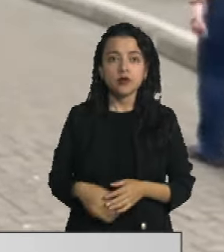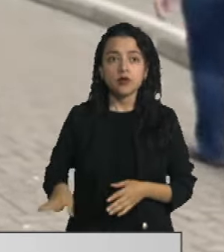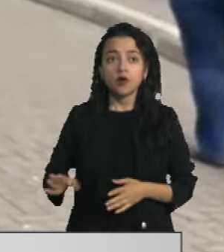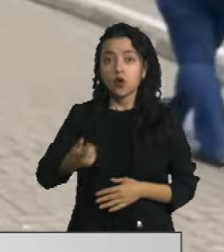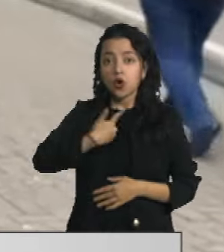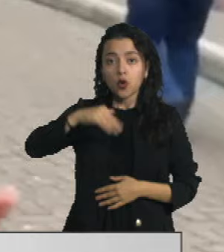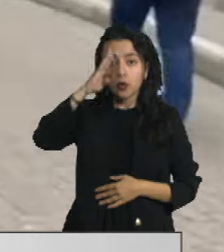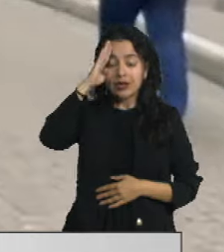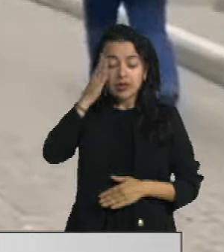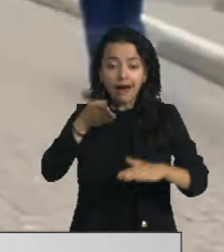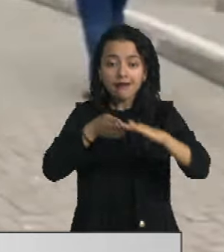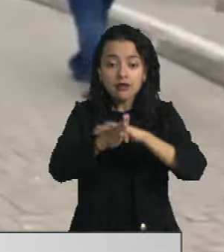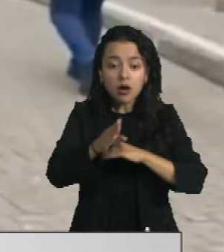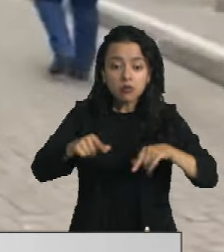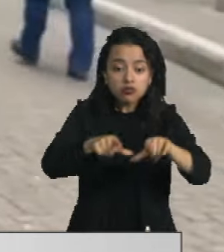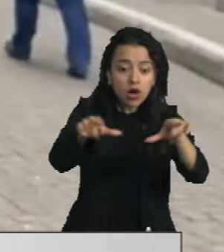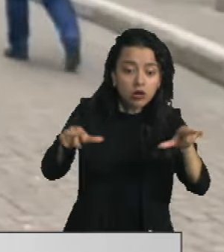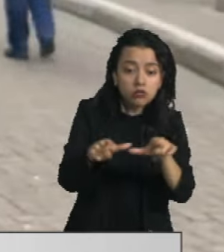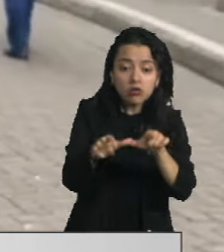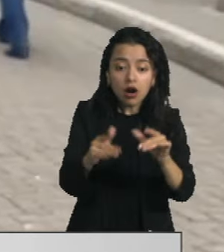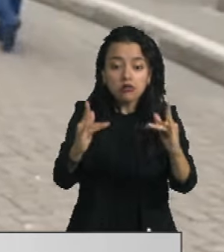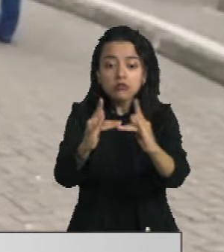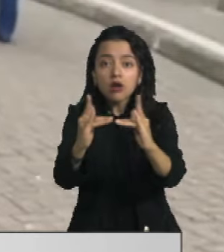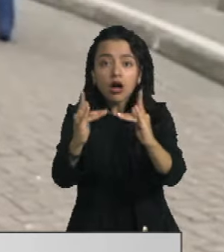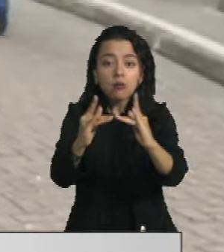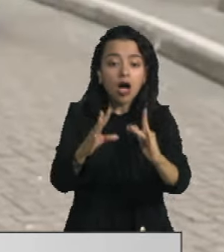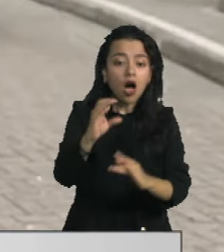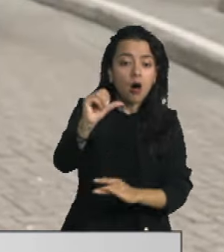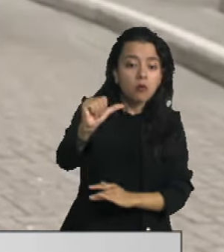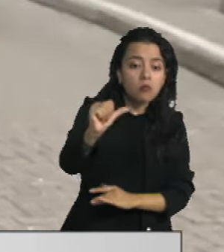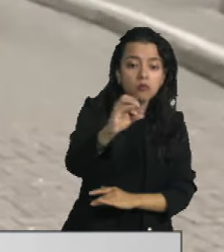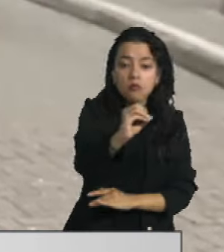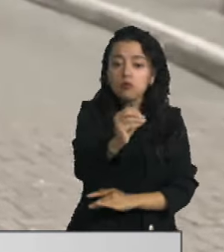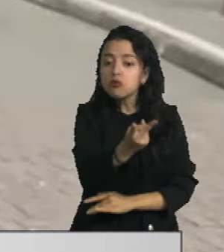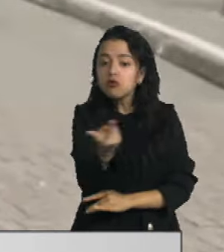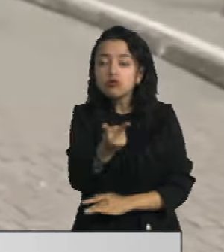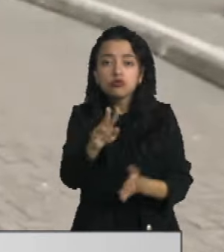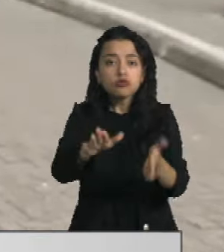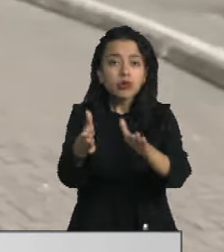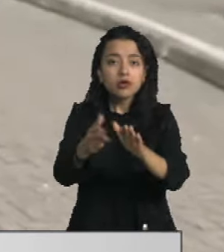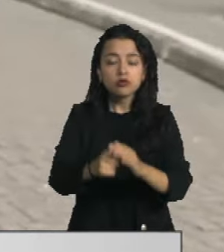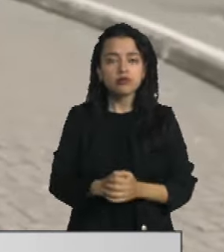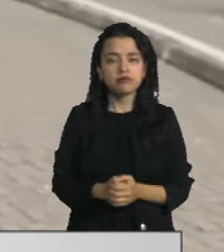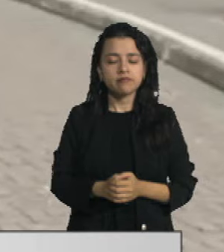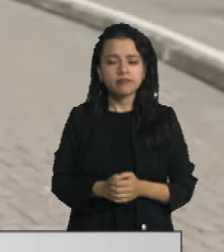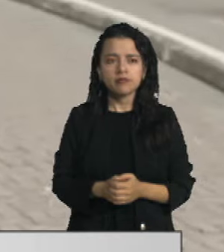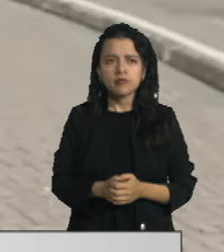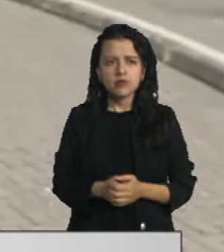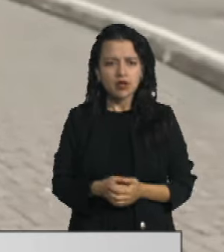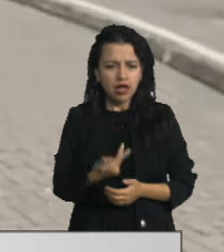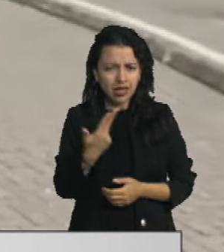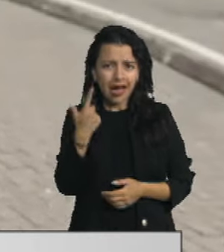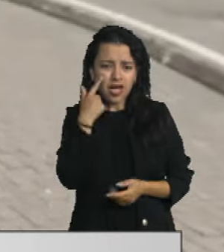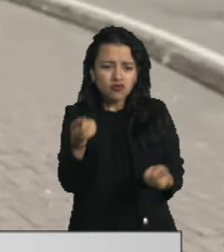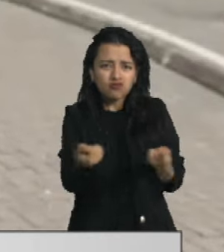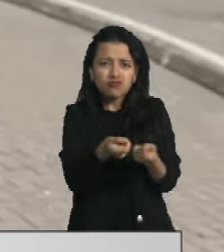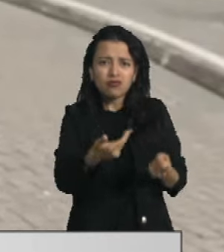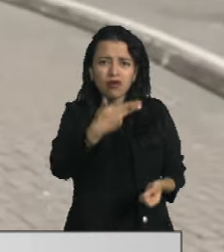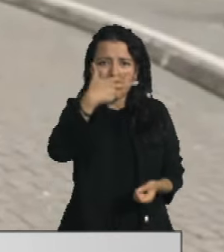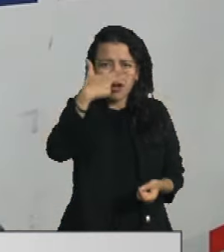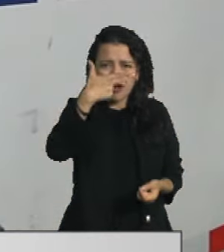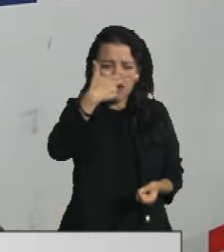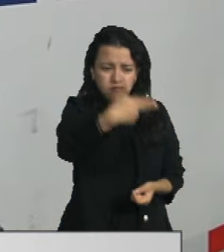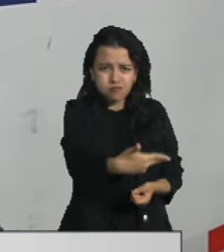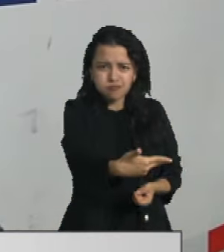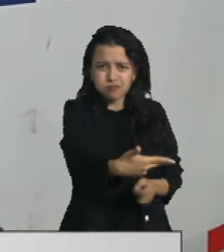femenino, donde al parecer presentan varios impactos de arma de fuego. De igual forma, dentro de la misma hallan un arma de fuego tipo